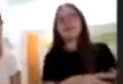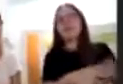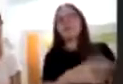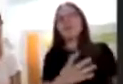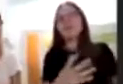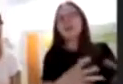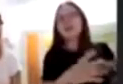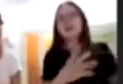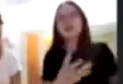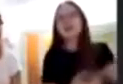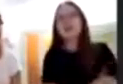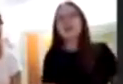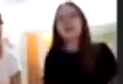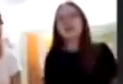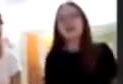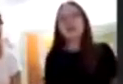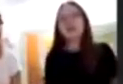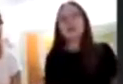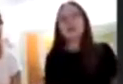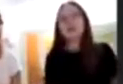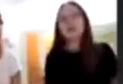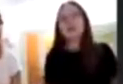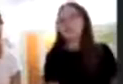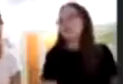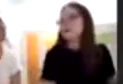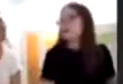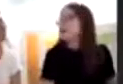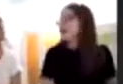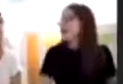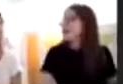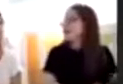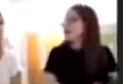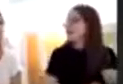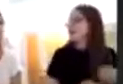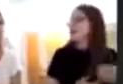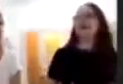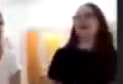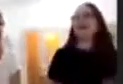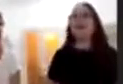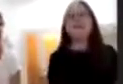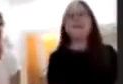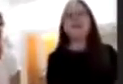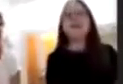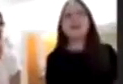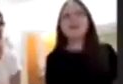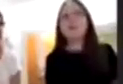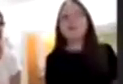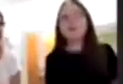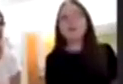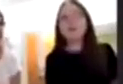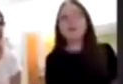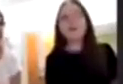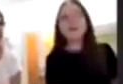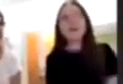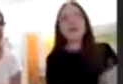a la naturaleza creciendo de manera espontánea, que